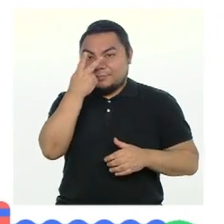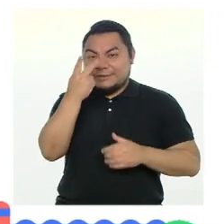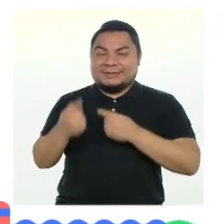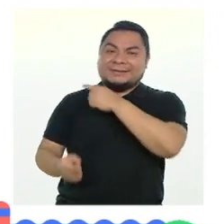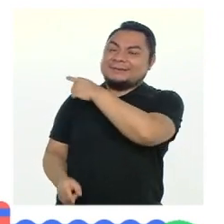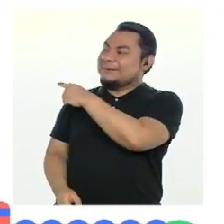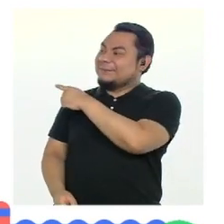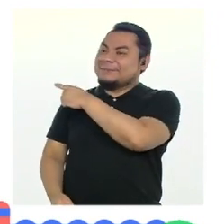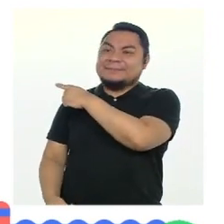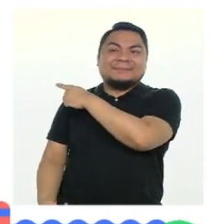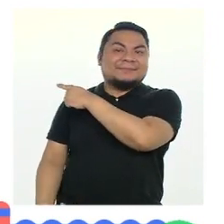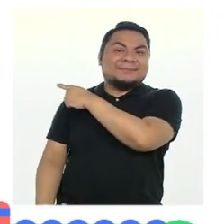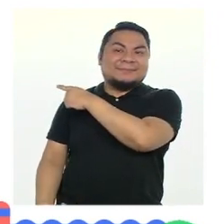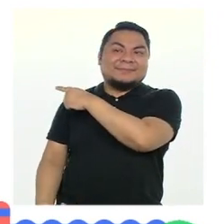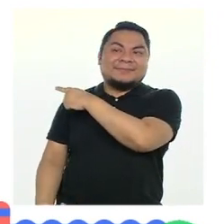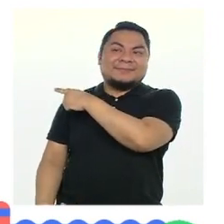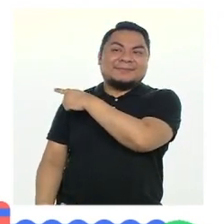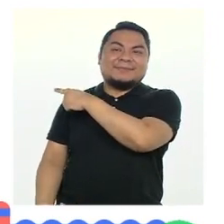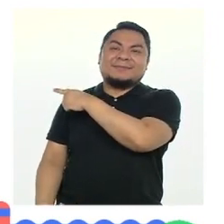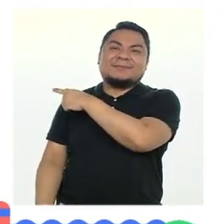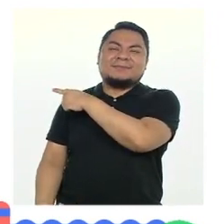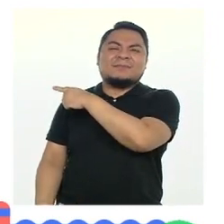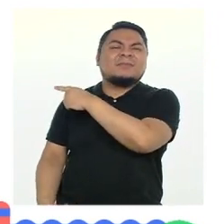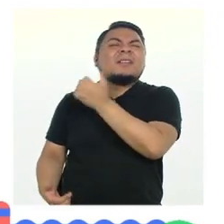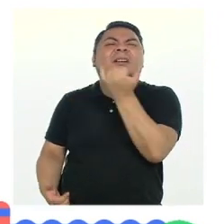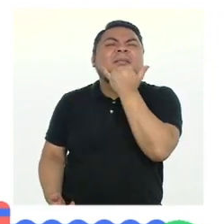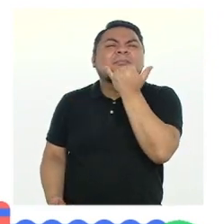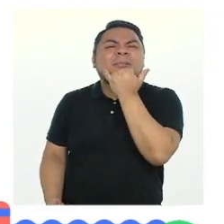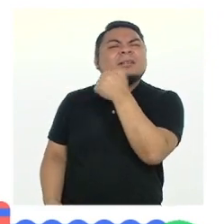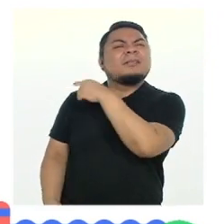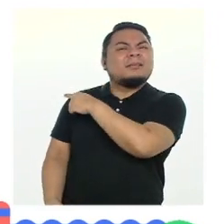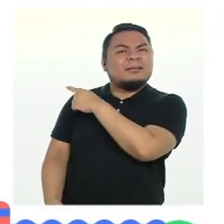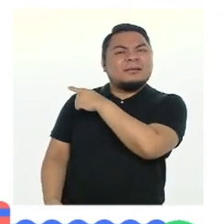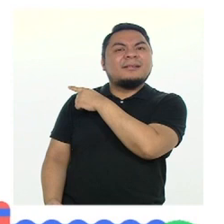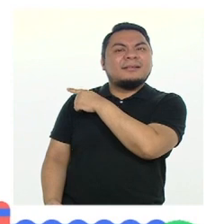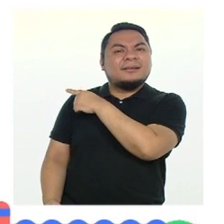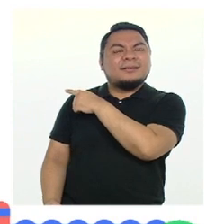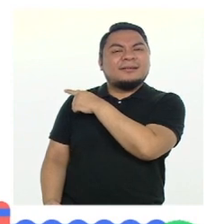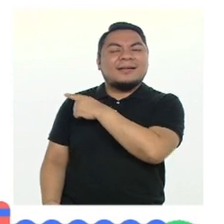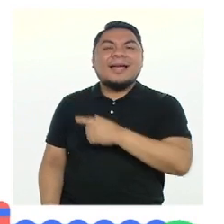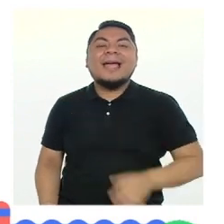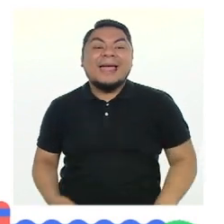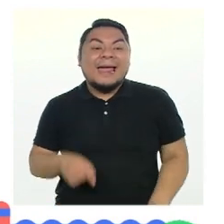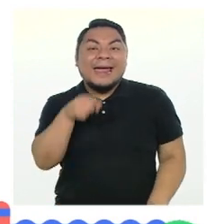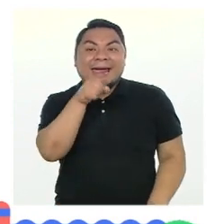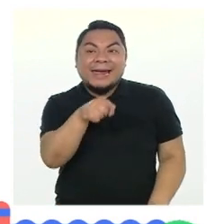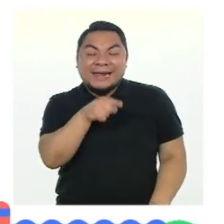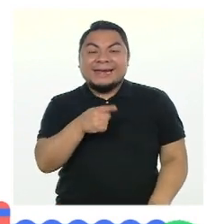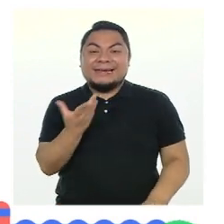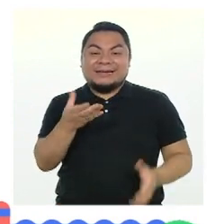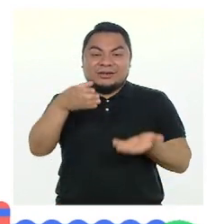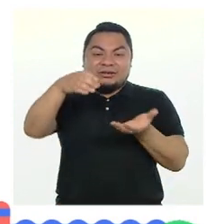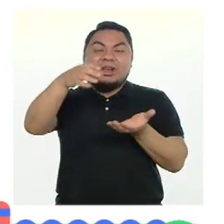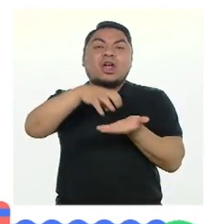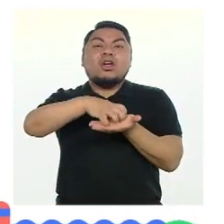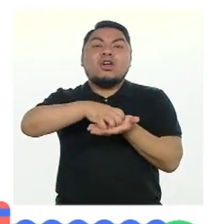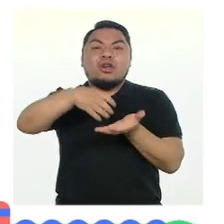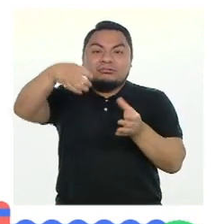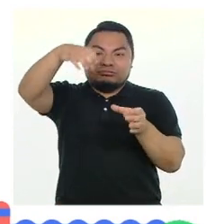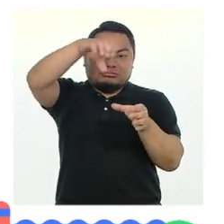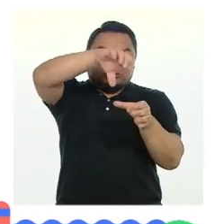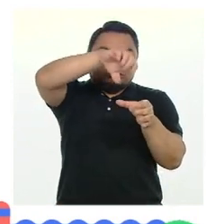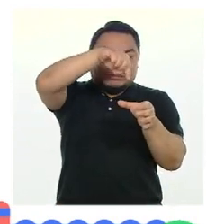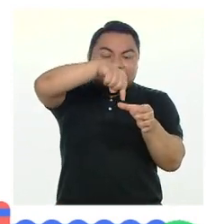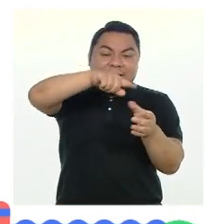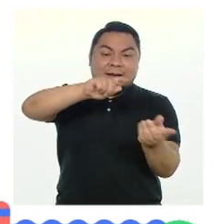imágenes. ¿Qué ha ocurrido aquí? La gelatina en polvo se ha